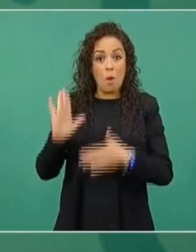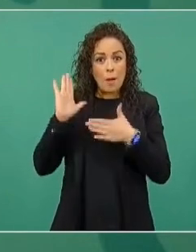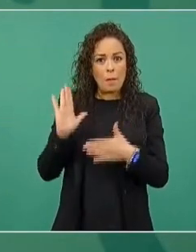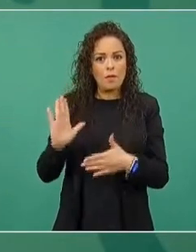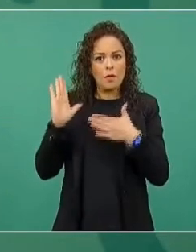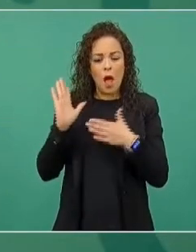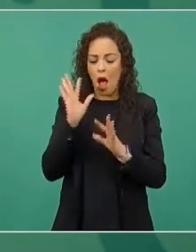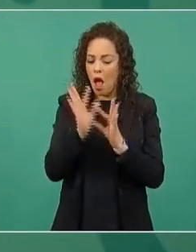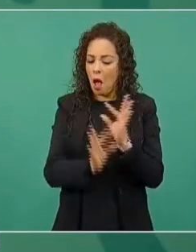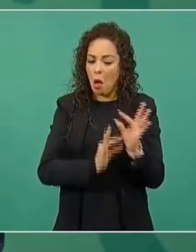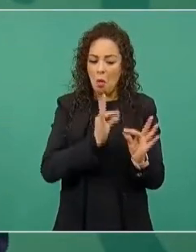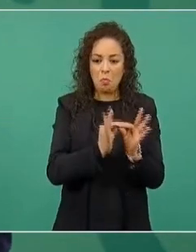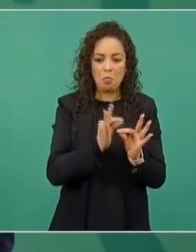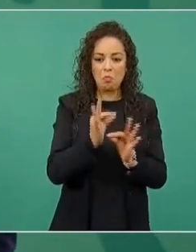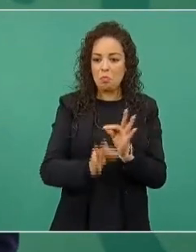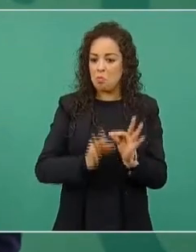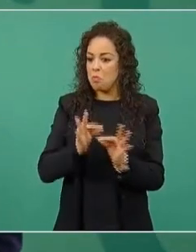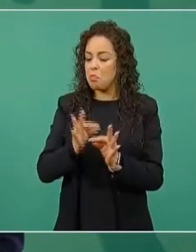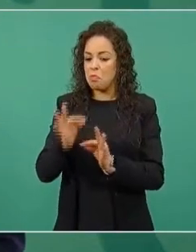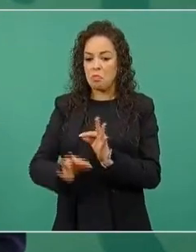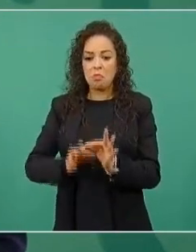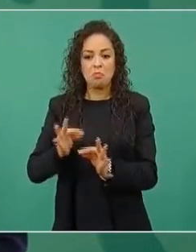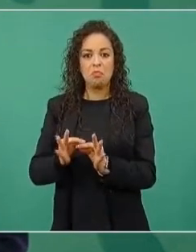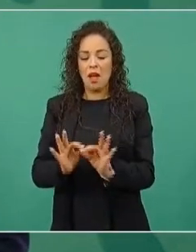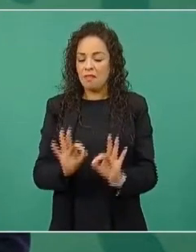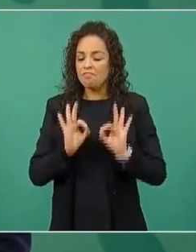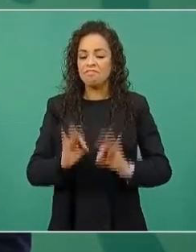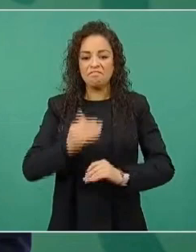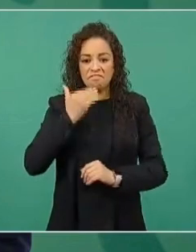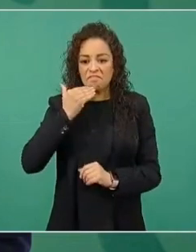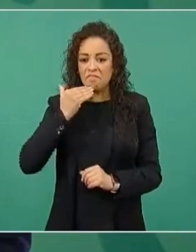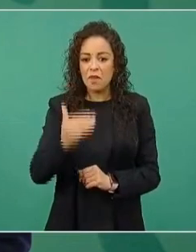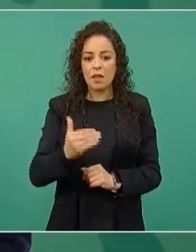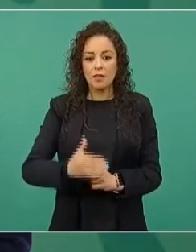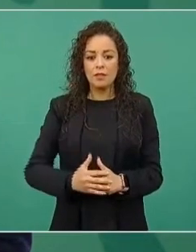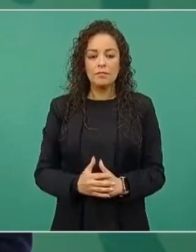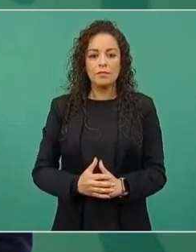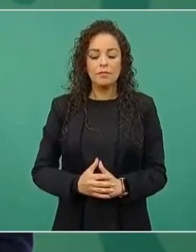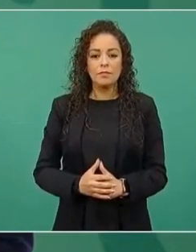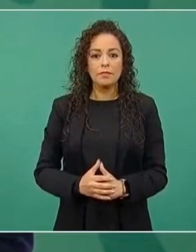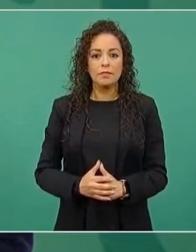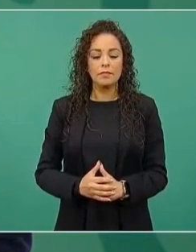de esta operación y